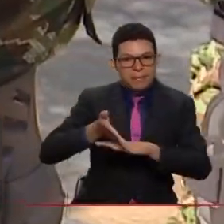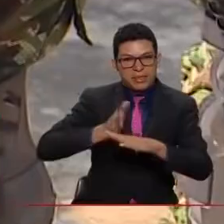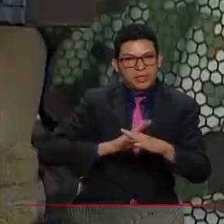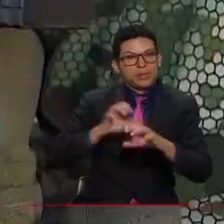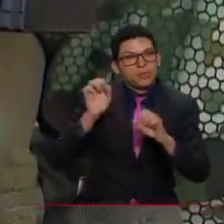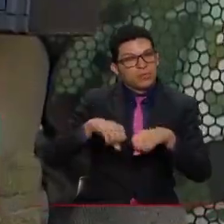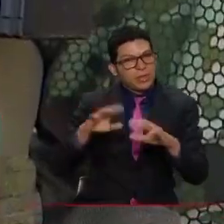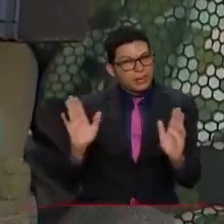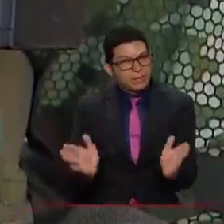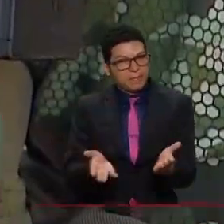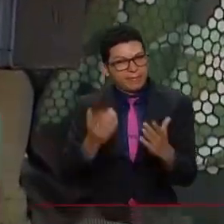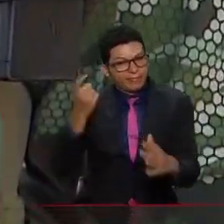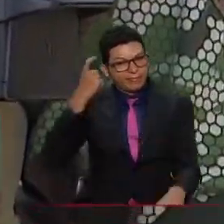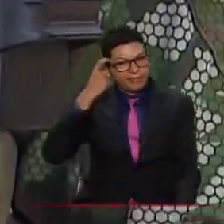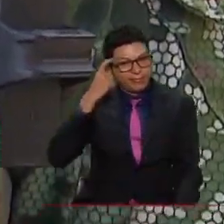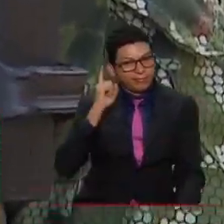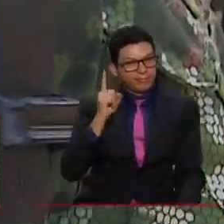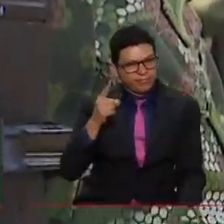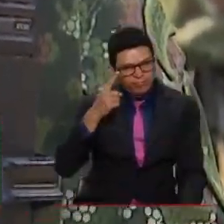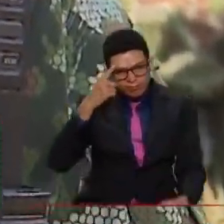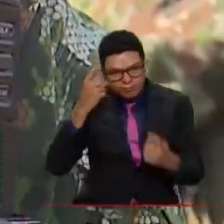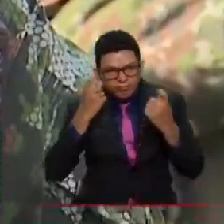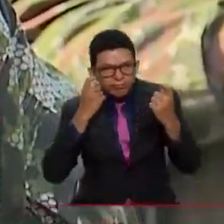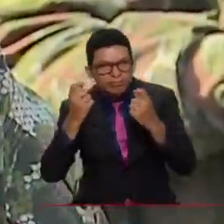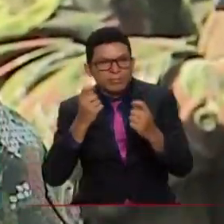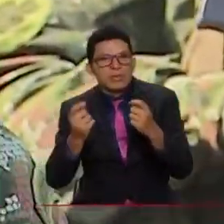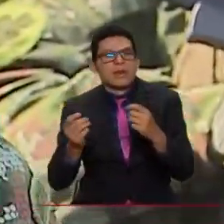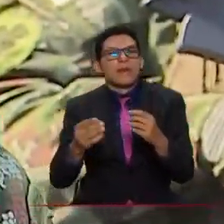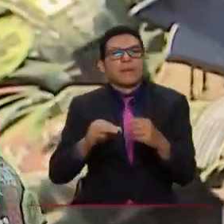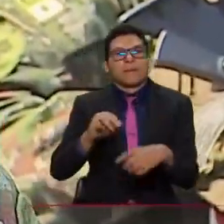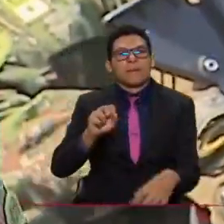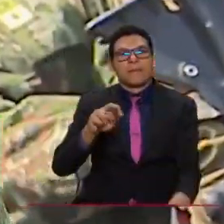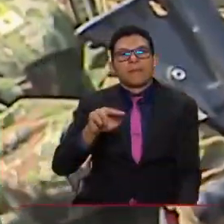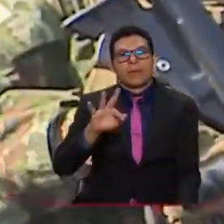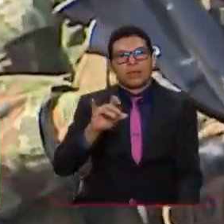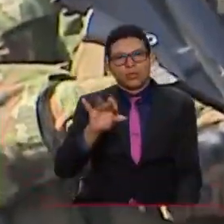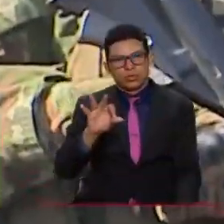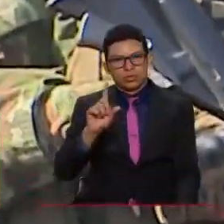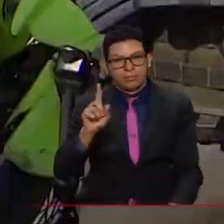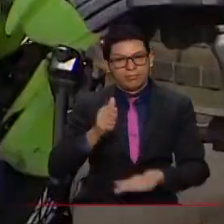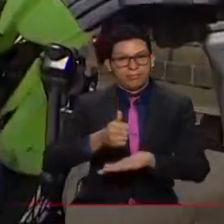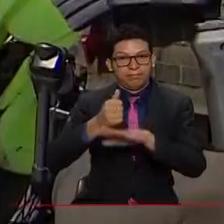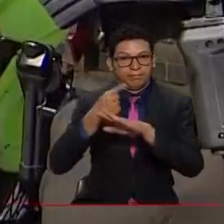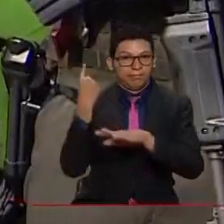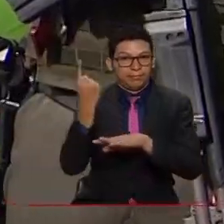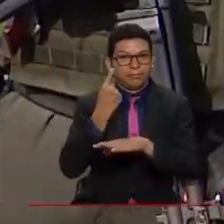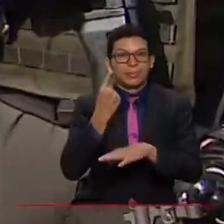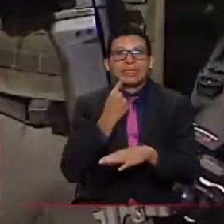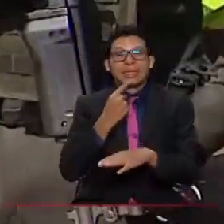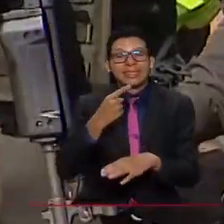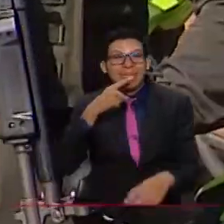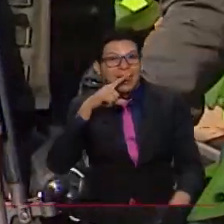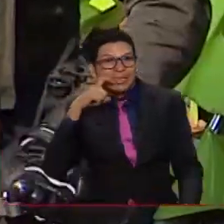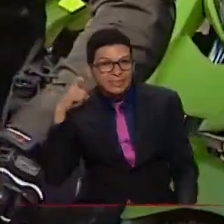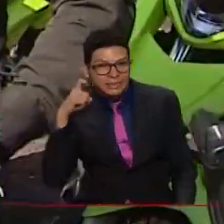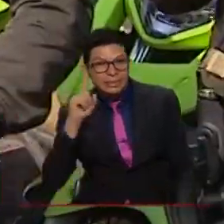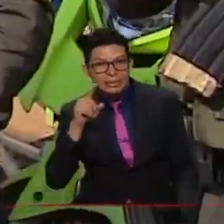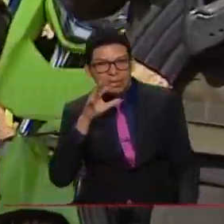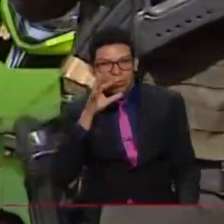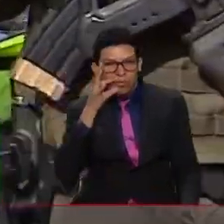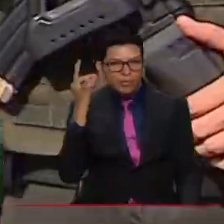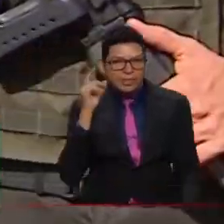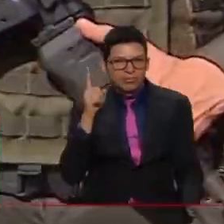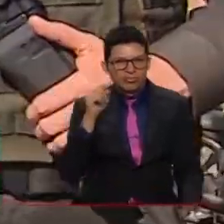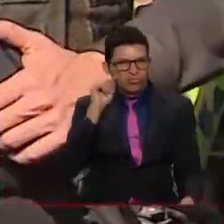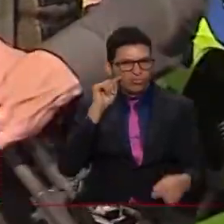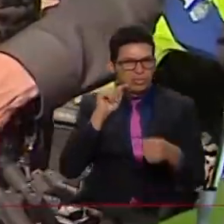para mejorar la inteligencia y así avanzar con la operación Mantus. El mayor general además confirmó que alias Iván Mordisco es un objetivo militar